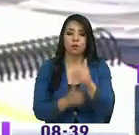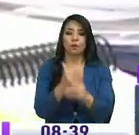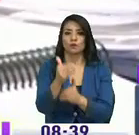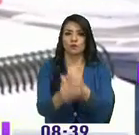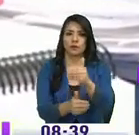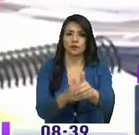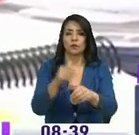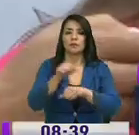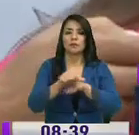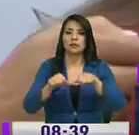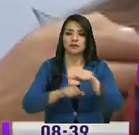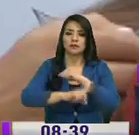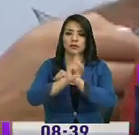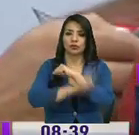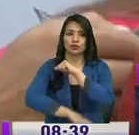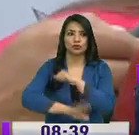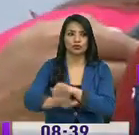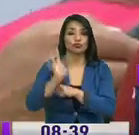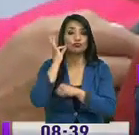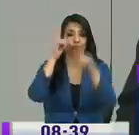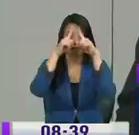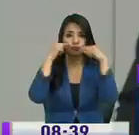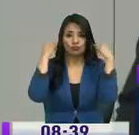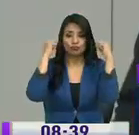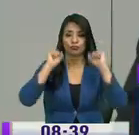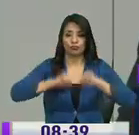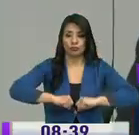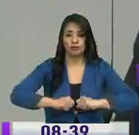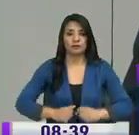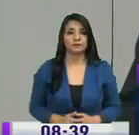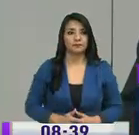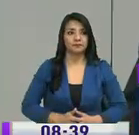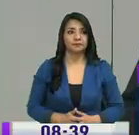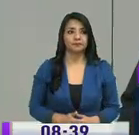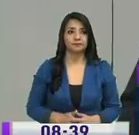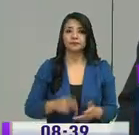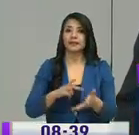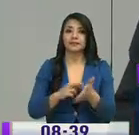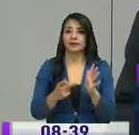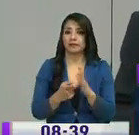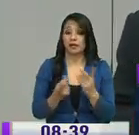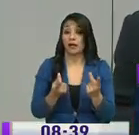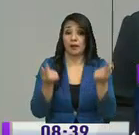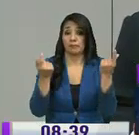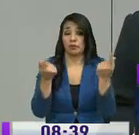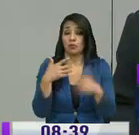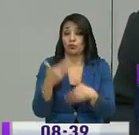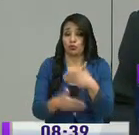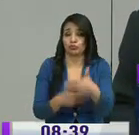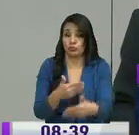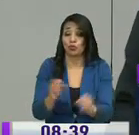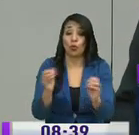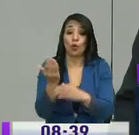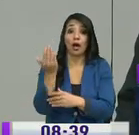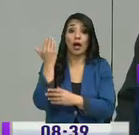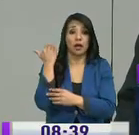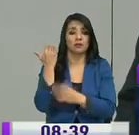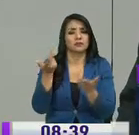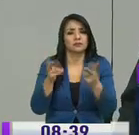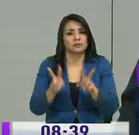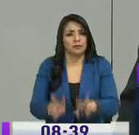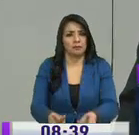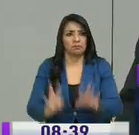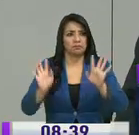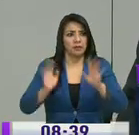sumario administrativo para María Alejandra Vicuña. Podrá significa que puede hacerlo de manera inmediata, pudo haberlo hecho anteriormente